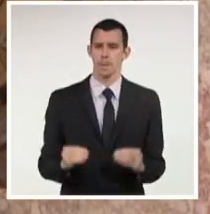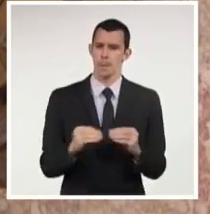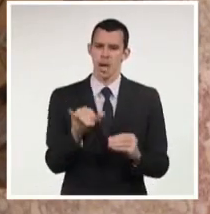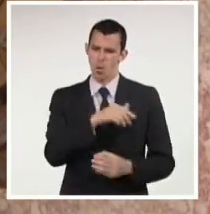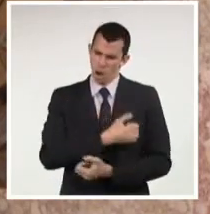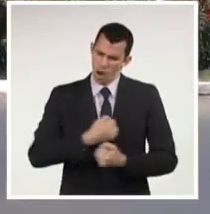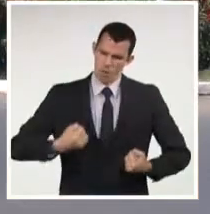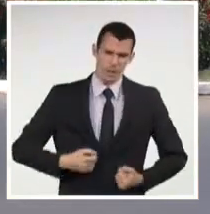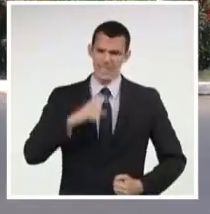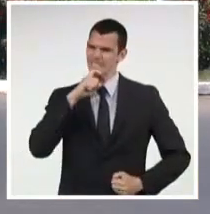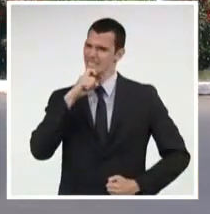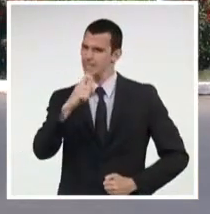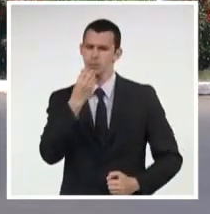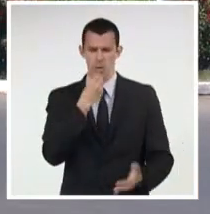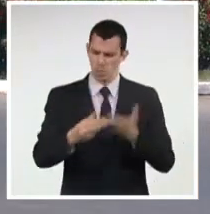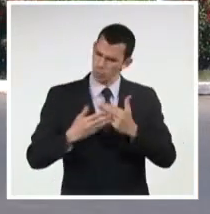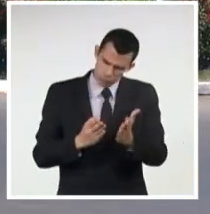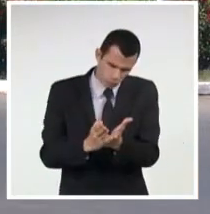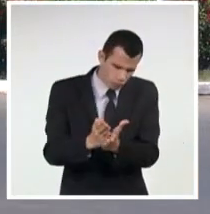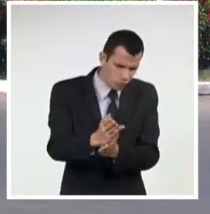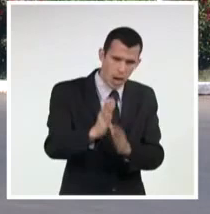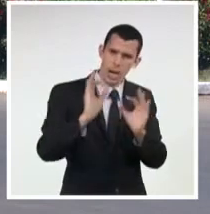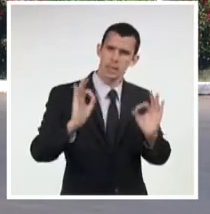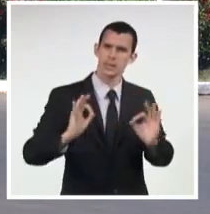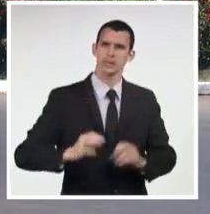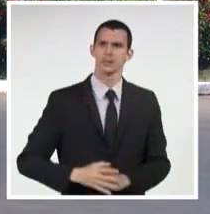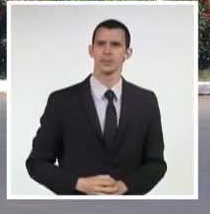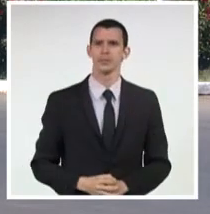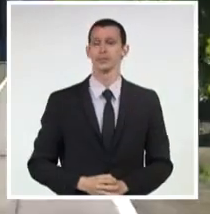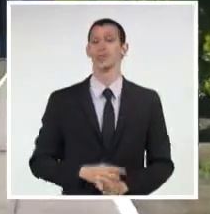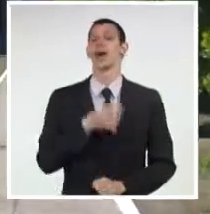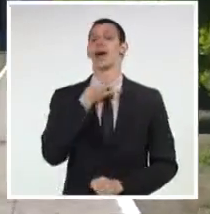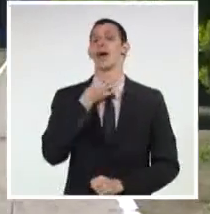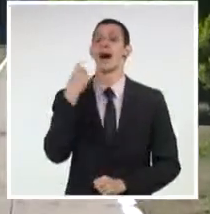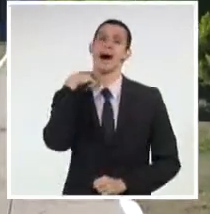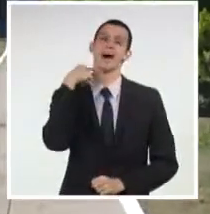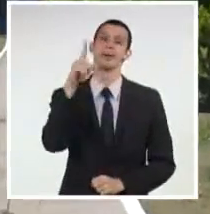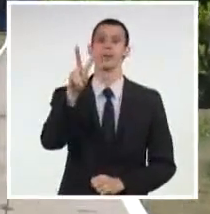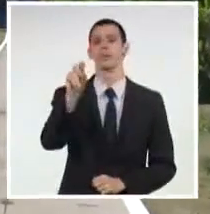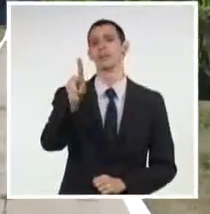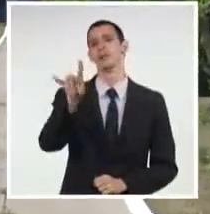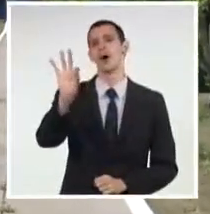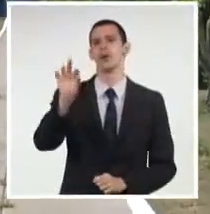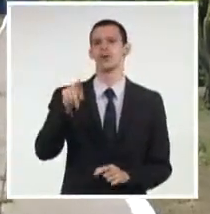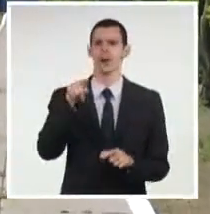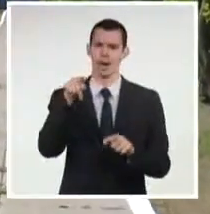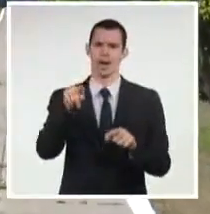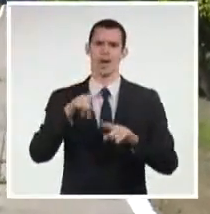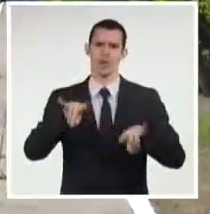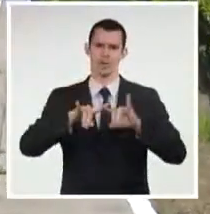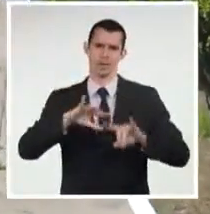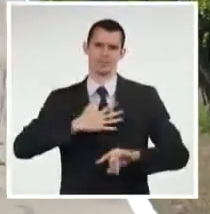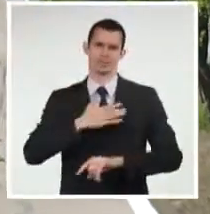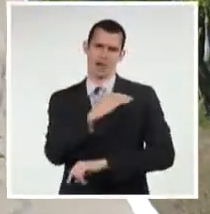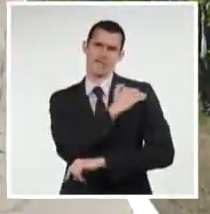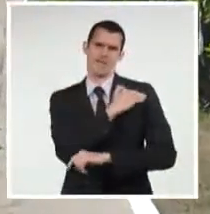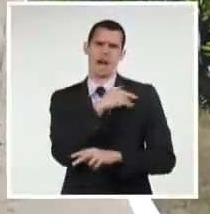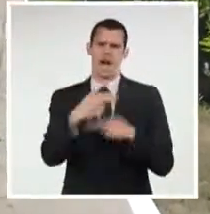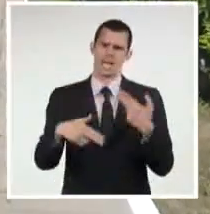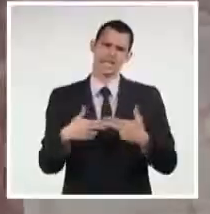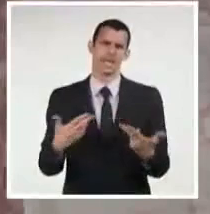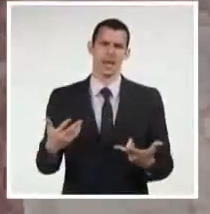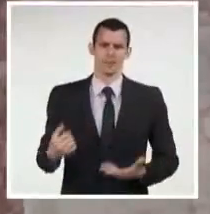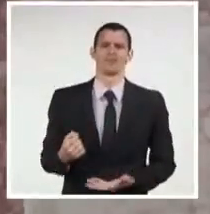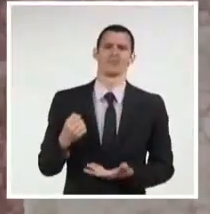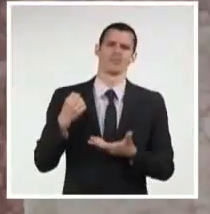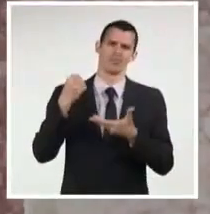ante las dificultades. En enero del año 2018 se le otorga a la Escuela Interarmas de las FARC General Antonio